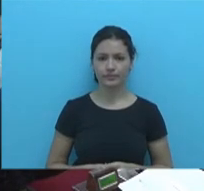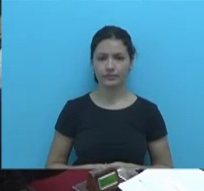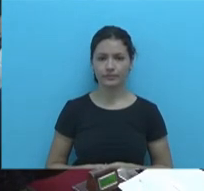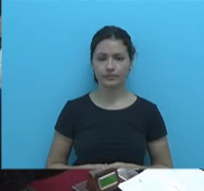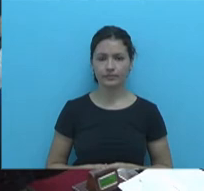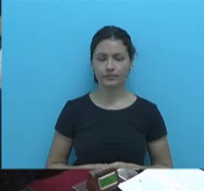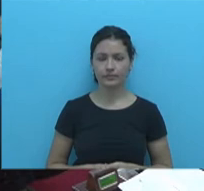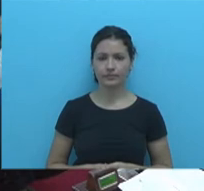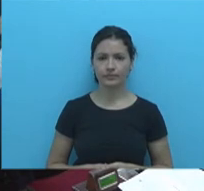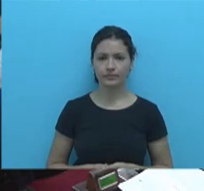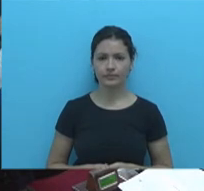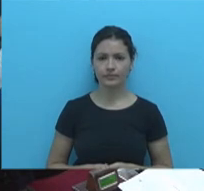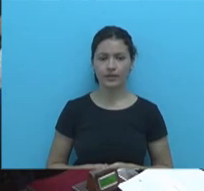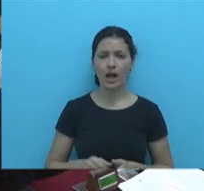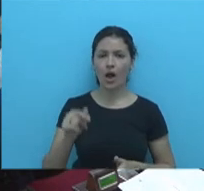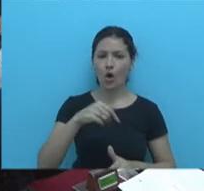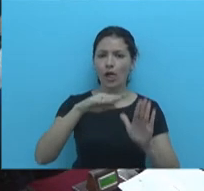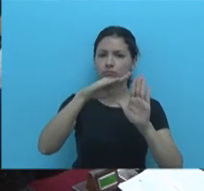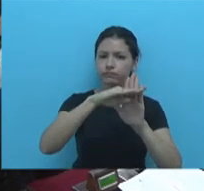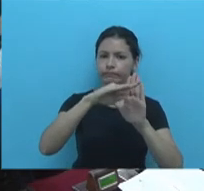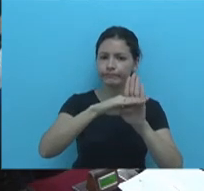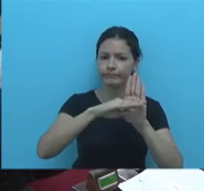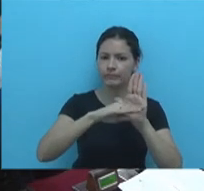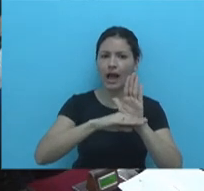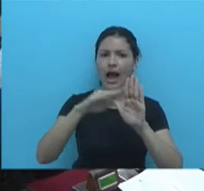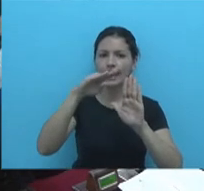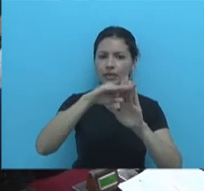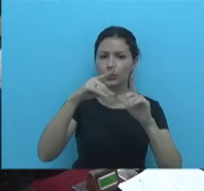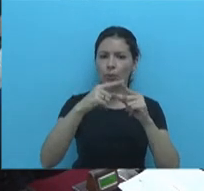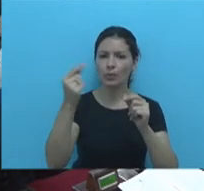Ahora pasamos a votar en particular el artículo 1.